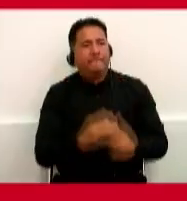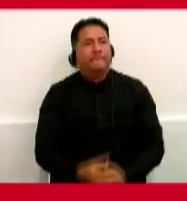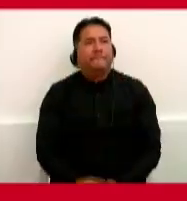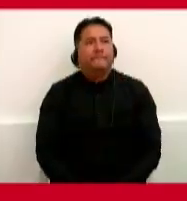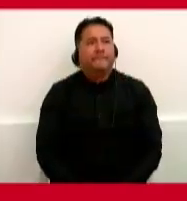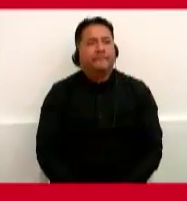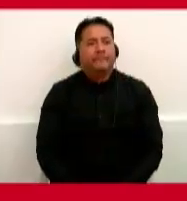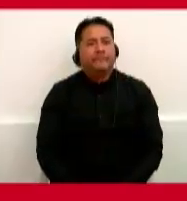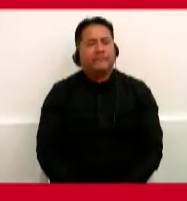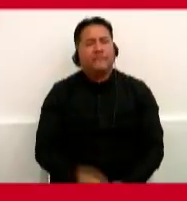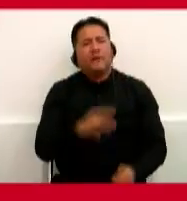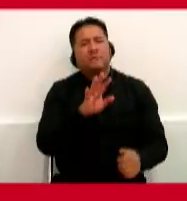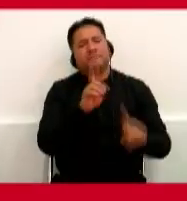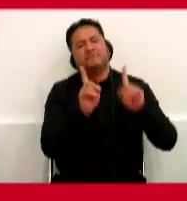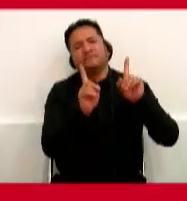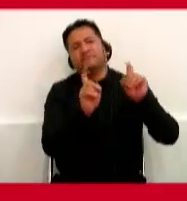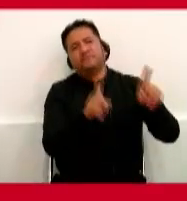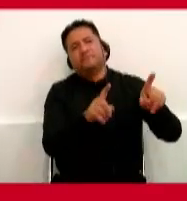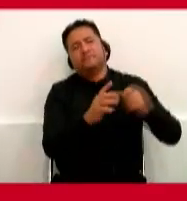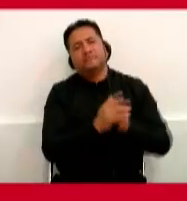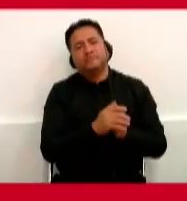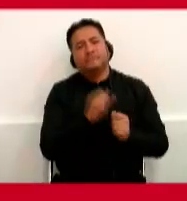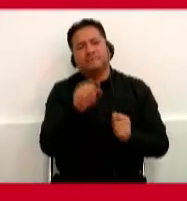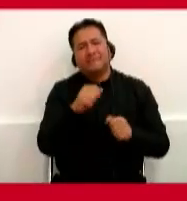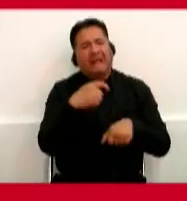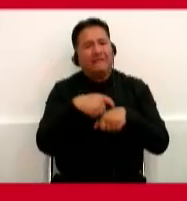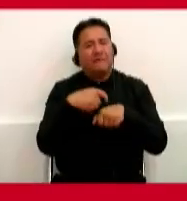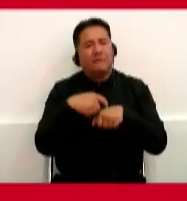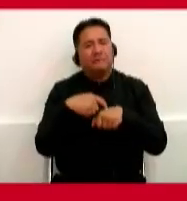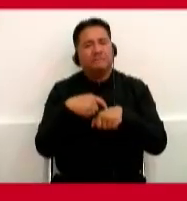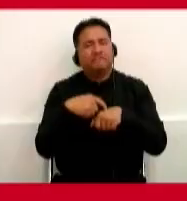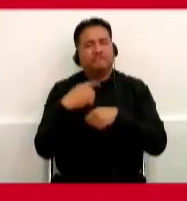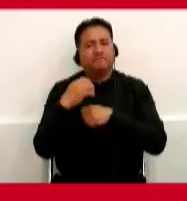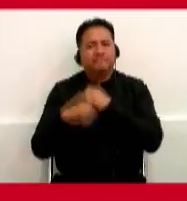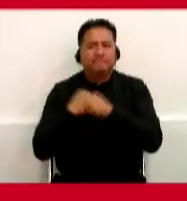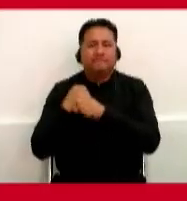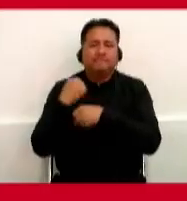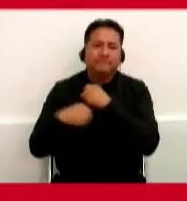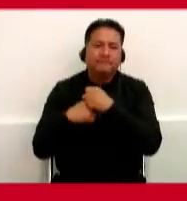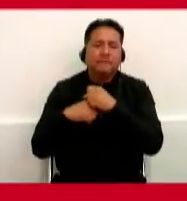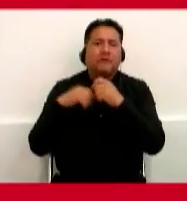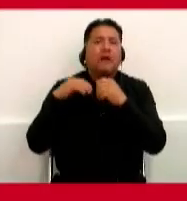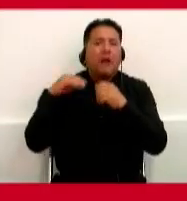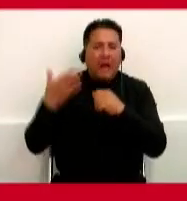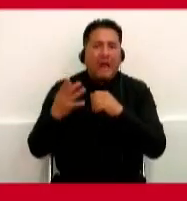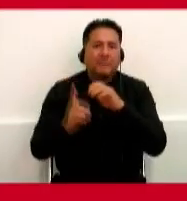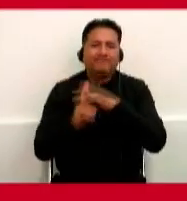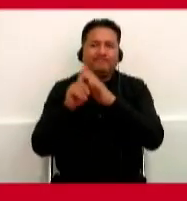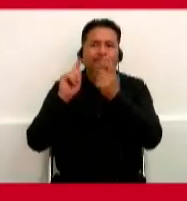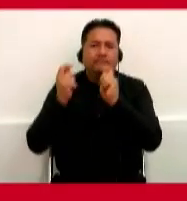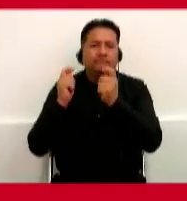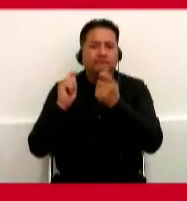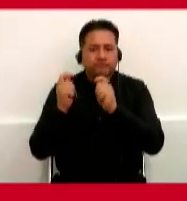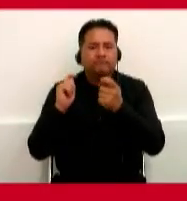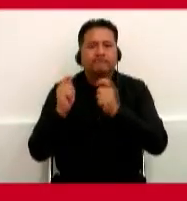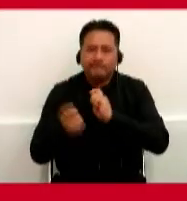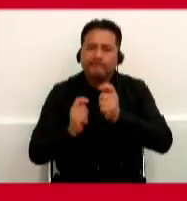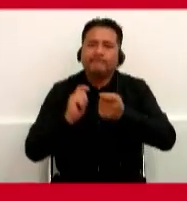definitivamente los tiempos cambian. También tuvieron la oportunidad de estar ahí en Andachava con Lander Cut and